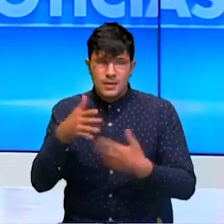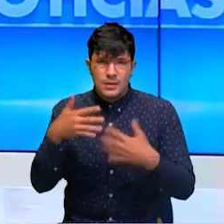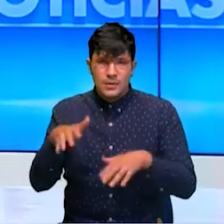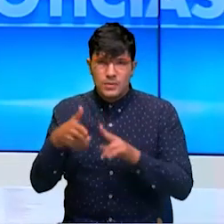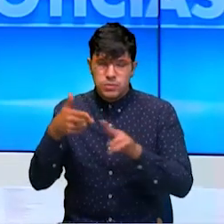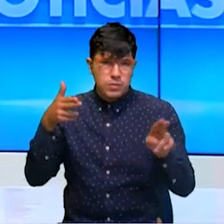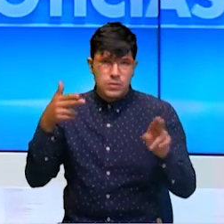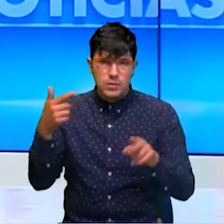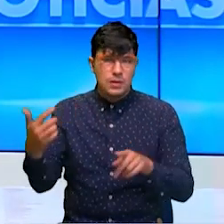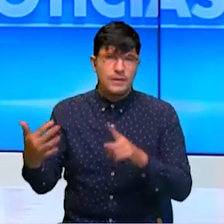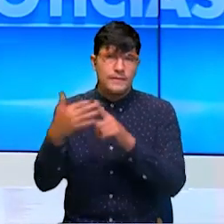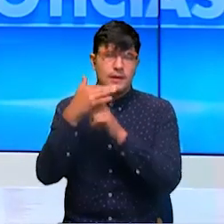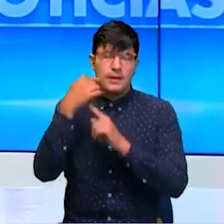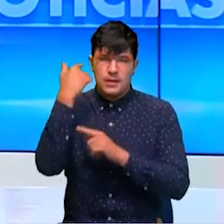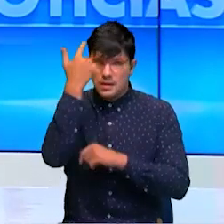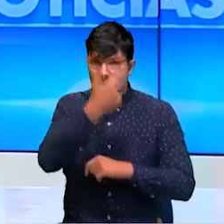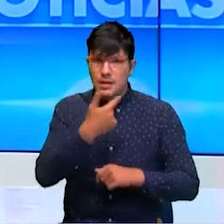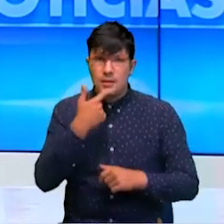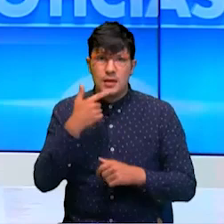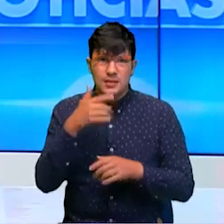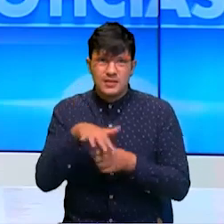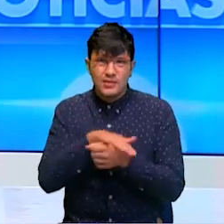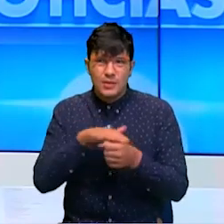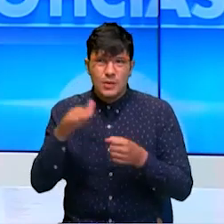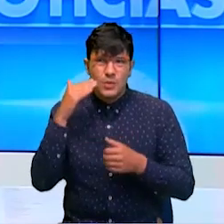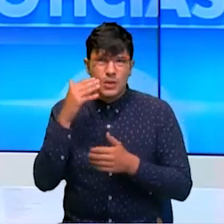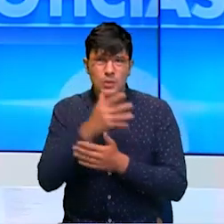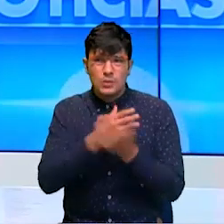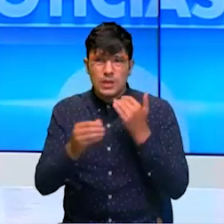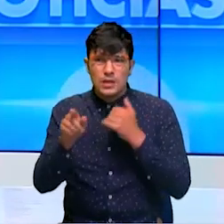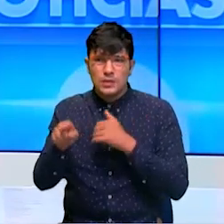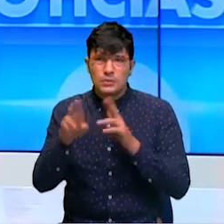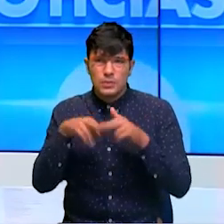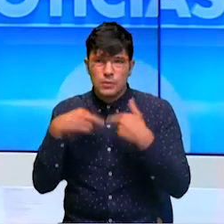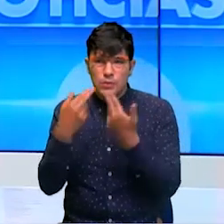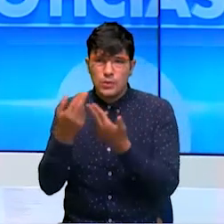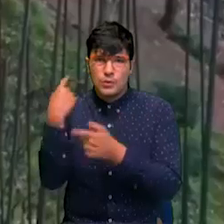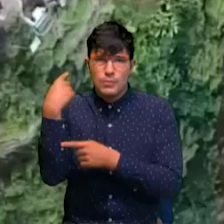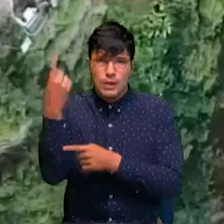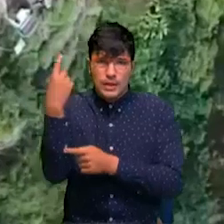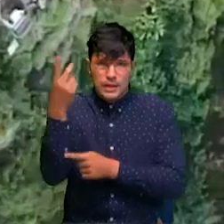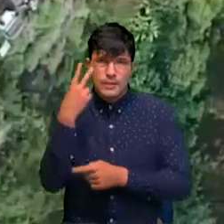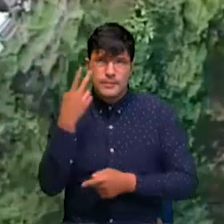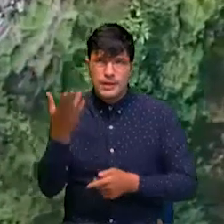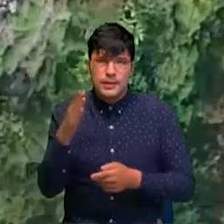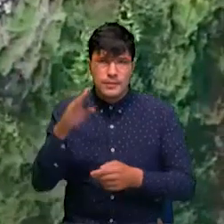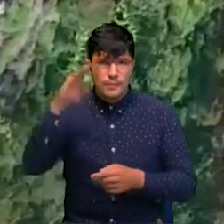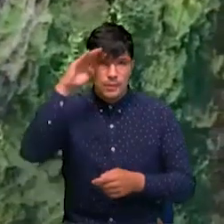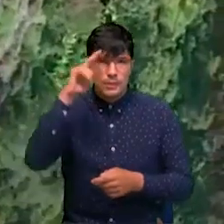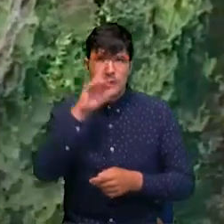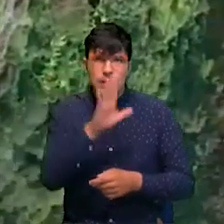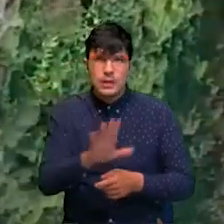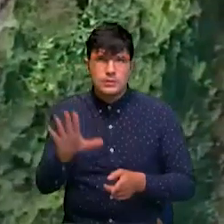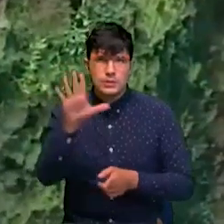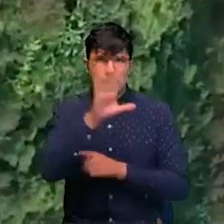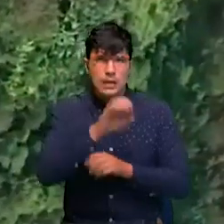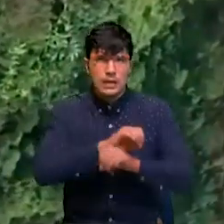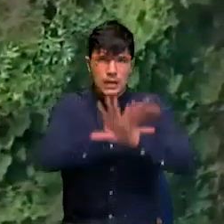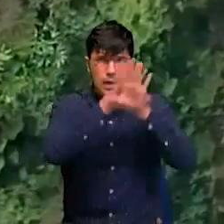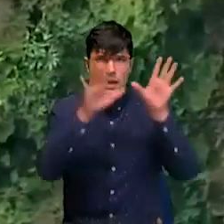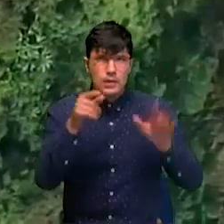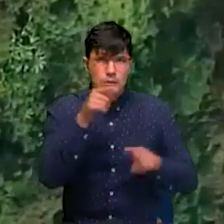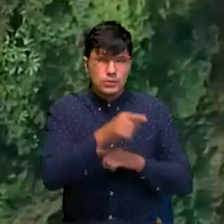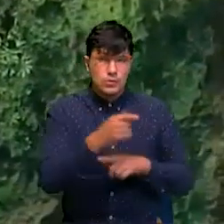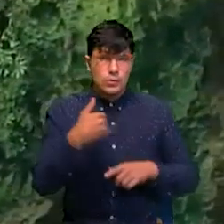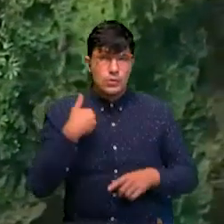en su rostro el hecho se registró luego de salir de una reunión política la policía aún no tiene claro si la herida que recibió una